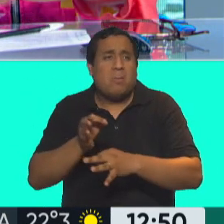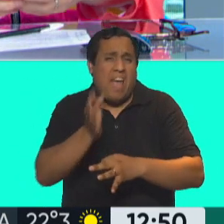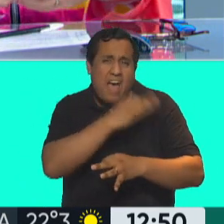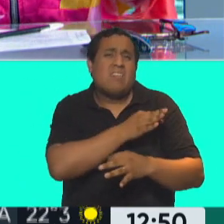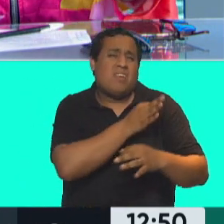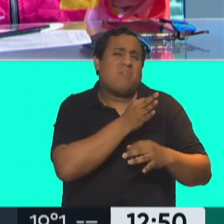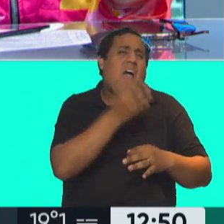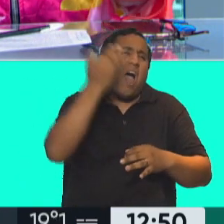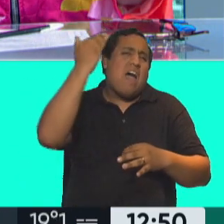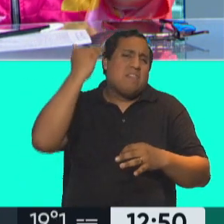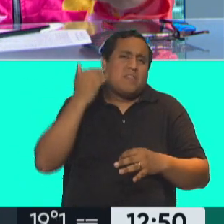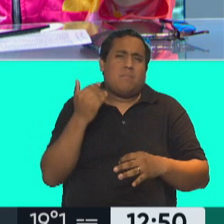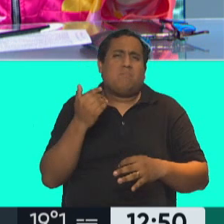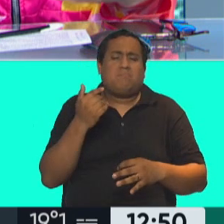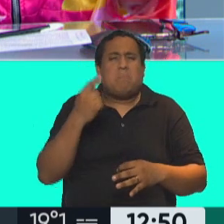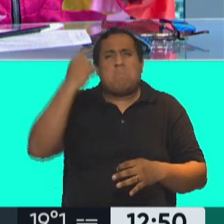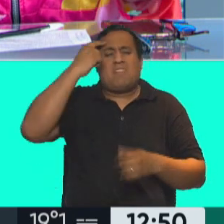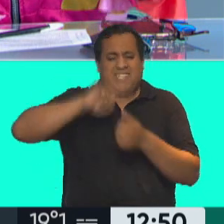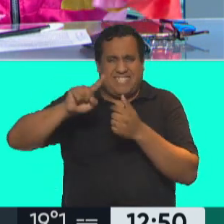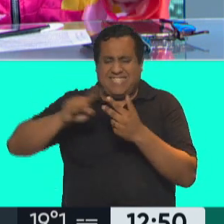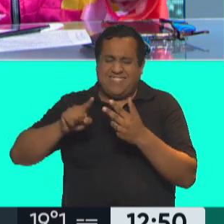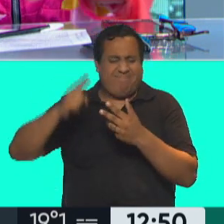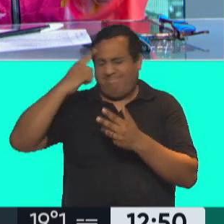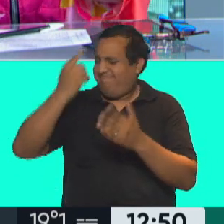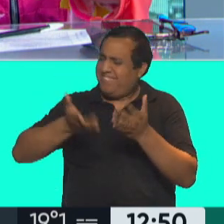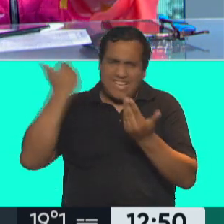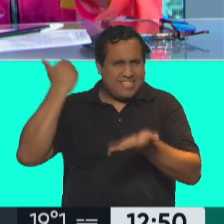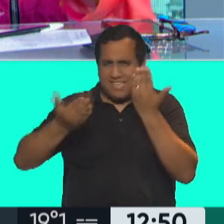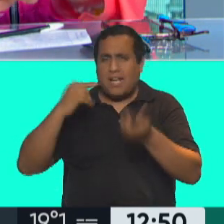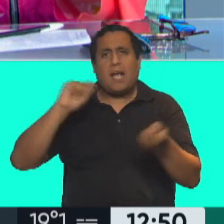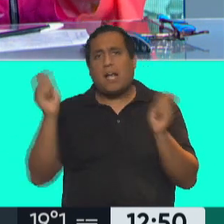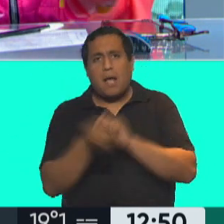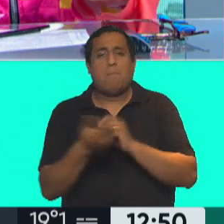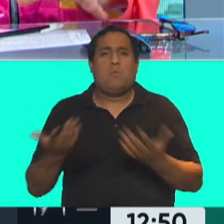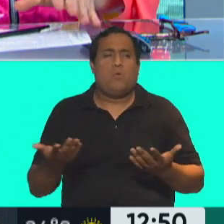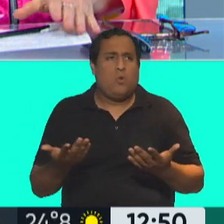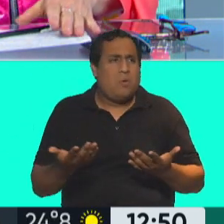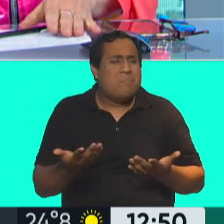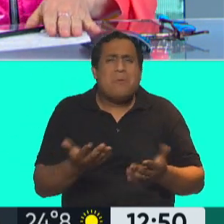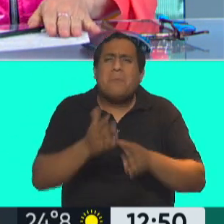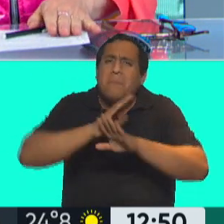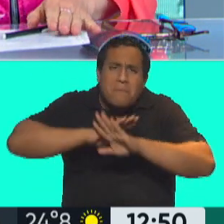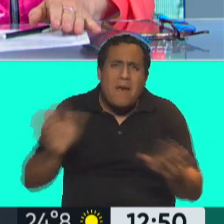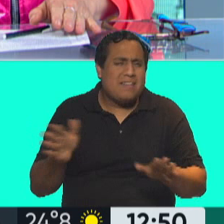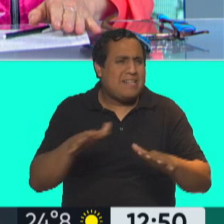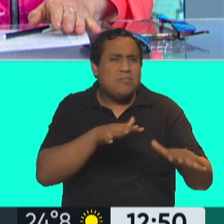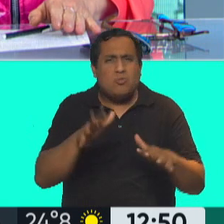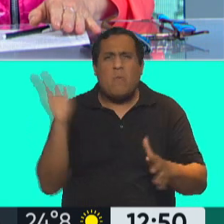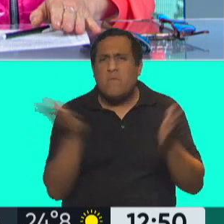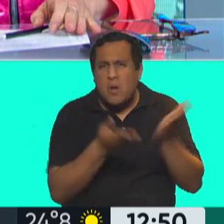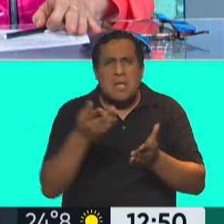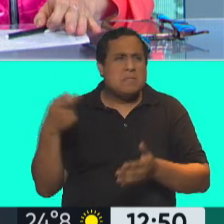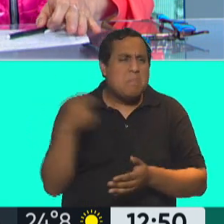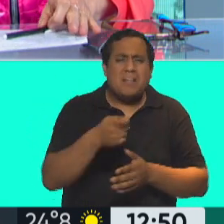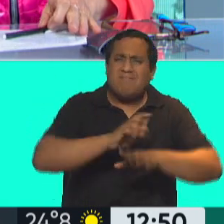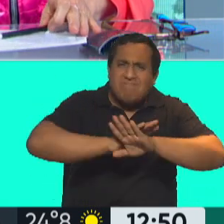digo para que no pasen estas cosas independientemente de esta situación que es terrible que esto se termine no empezar a desarmar